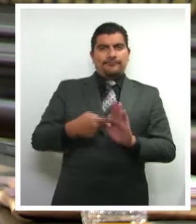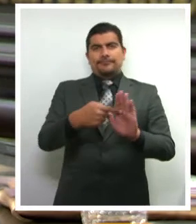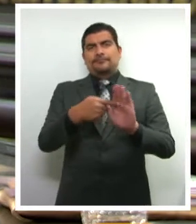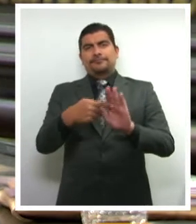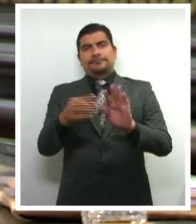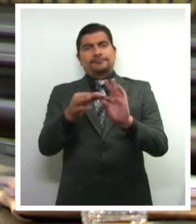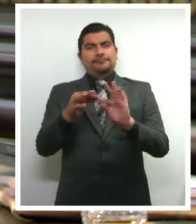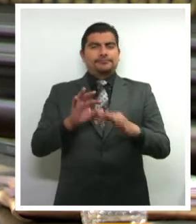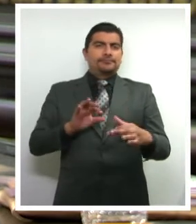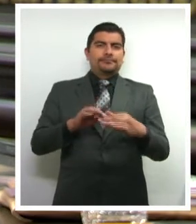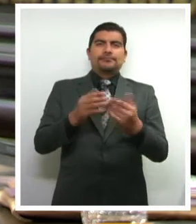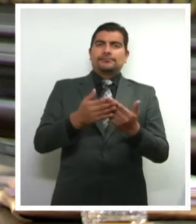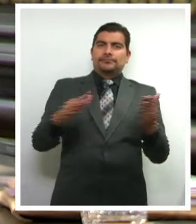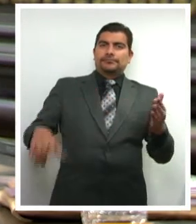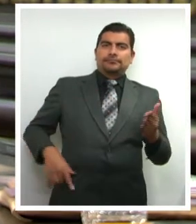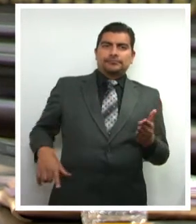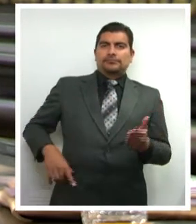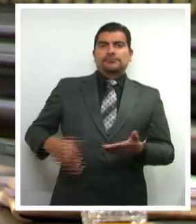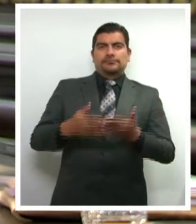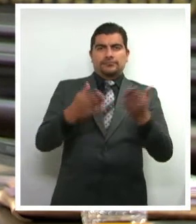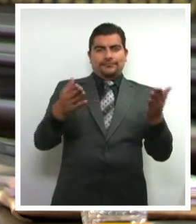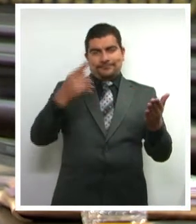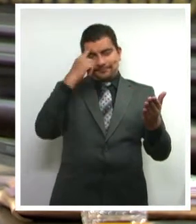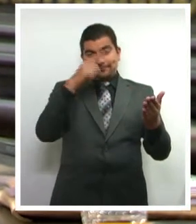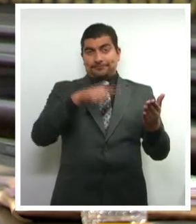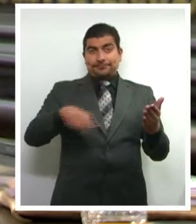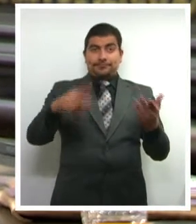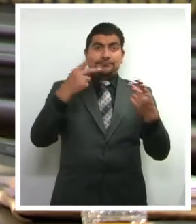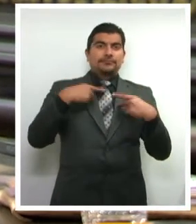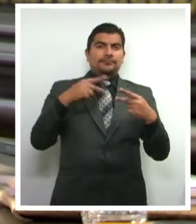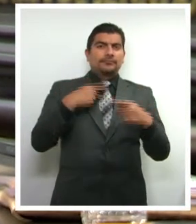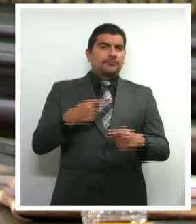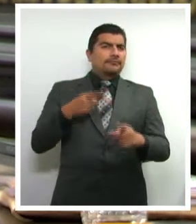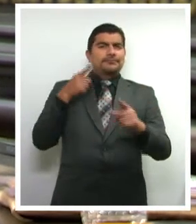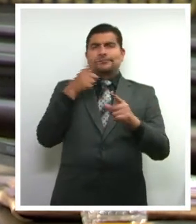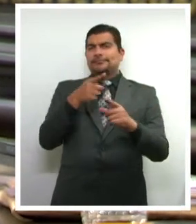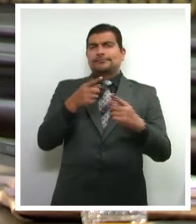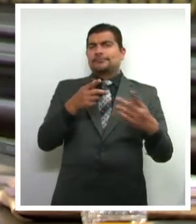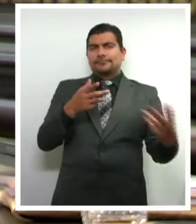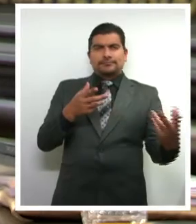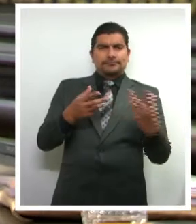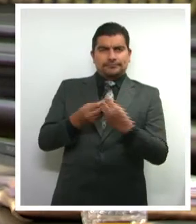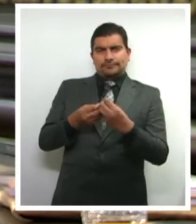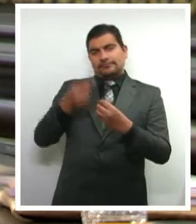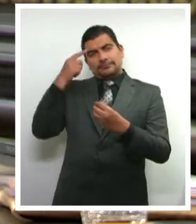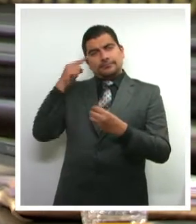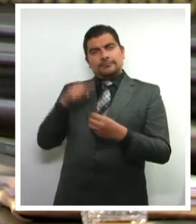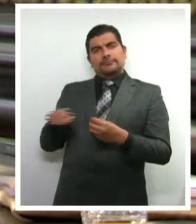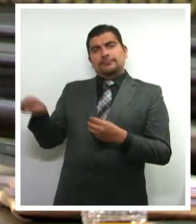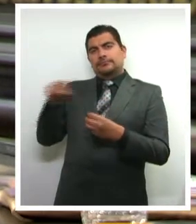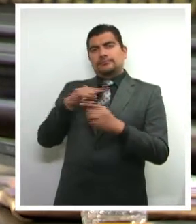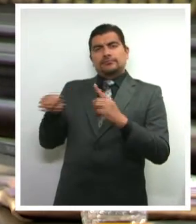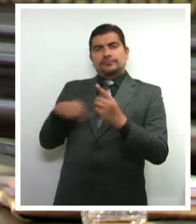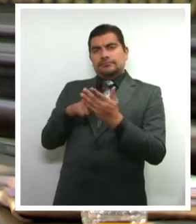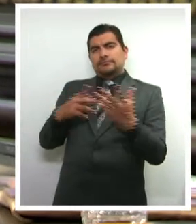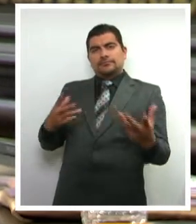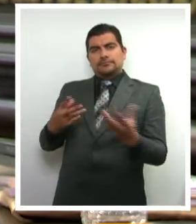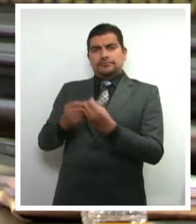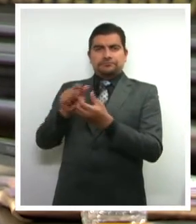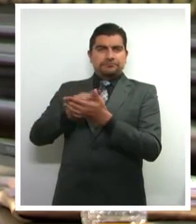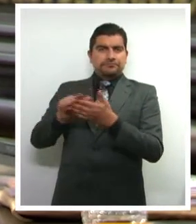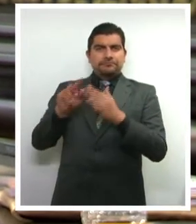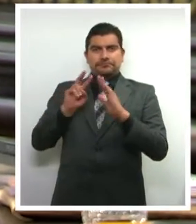abierto busca facilitar el acceso de los ciudadanos a los espacios de participación,